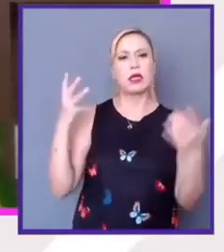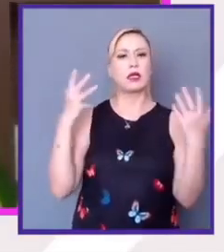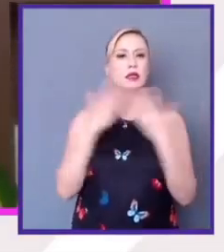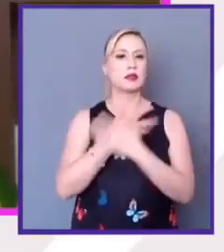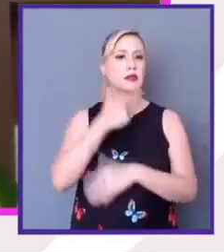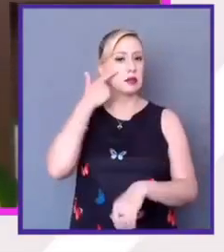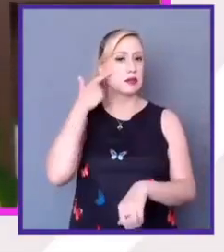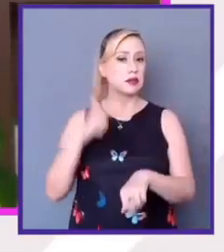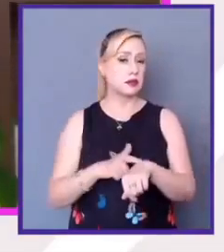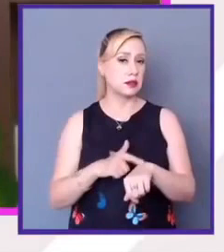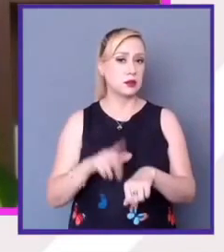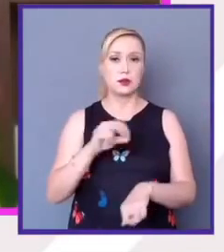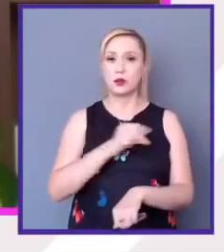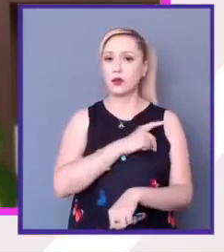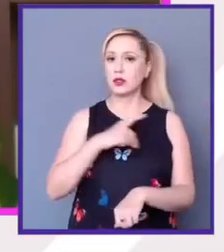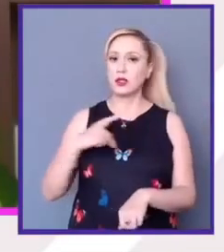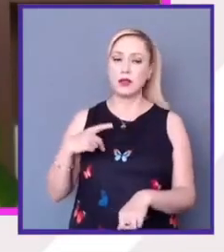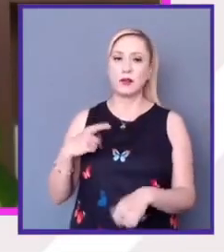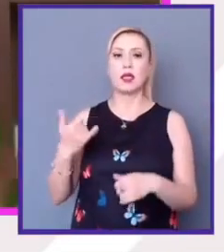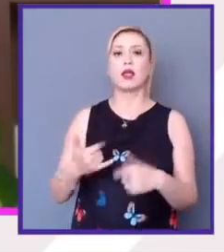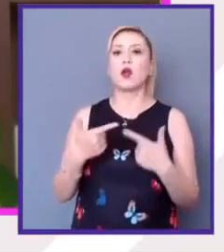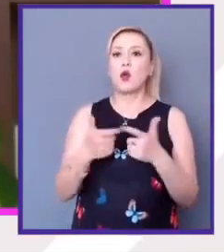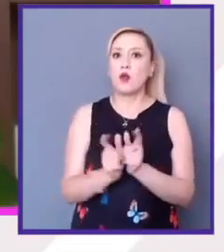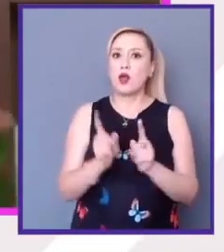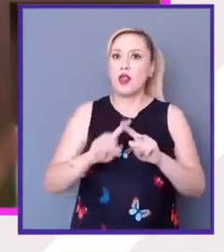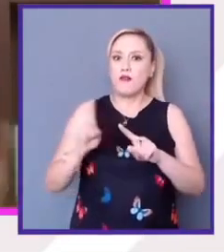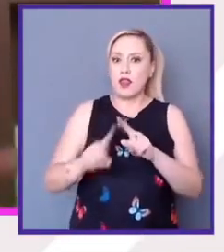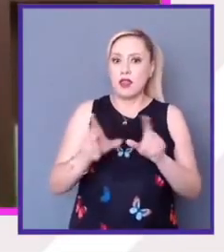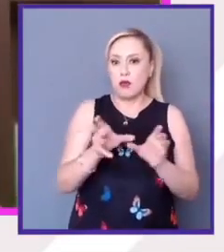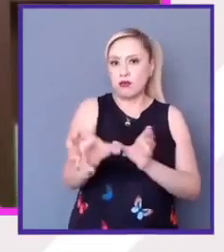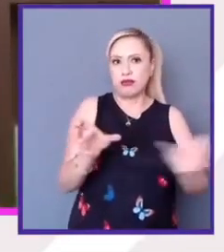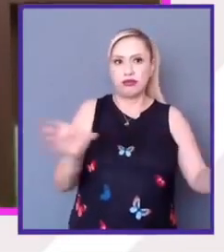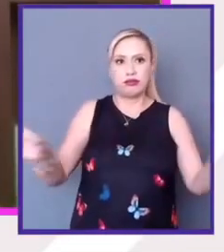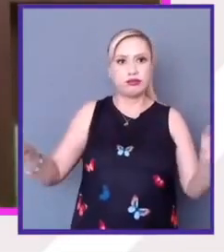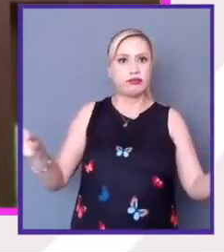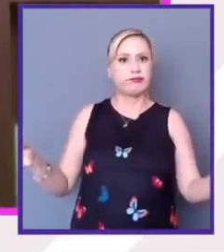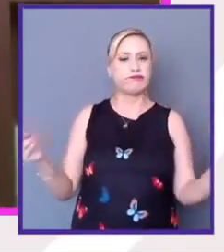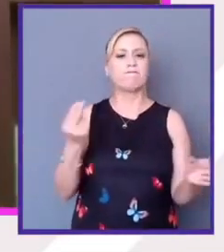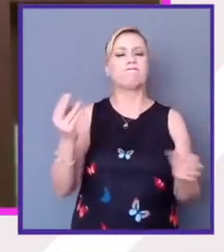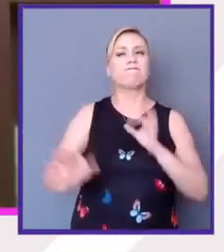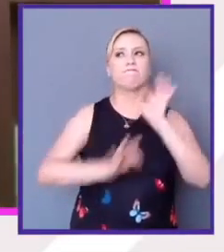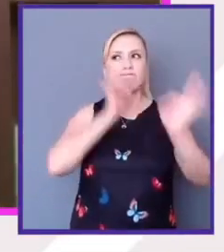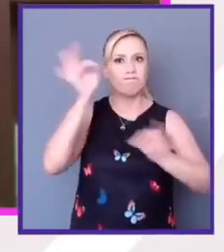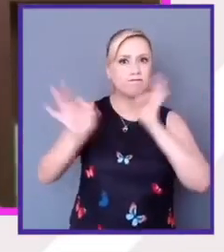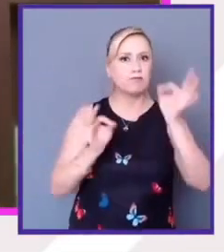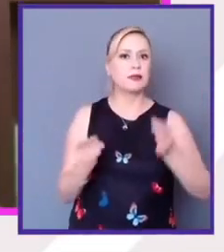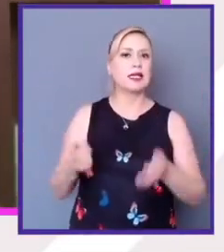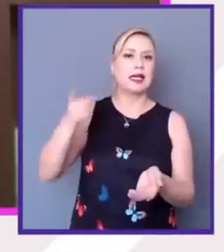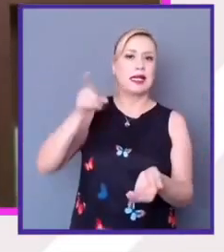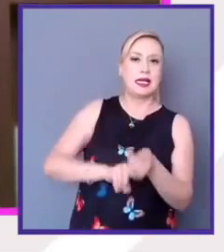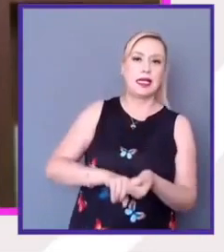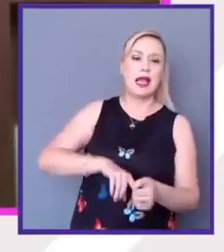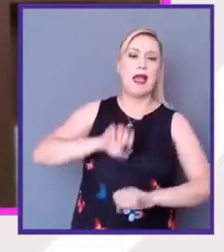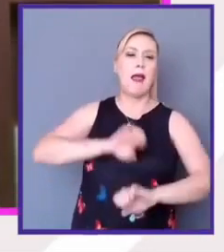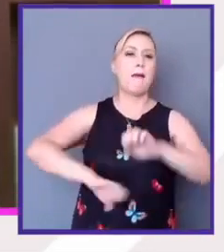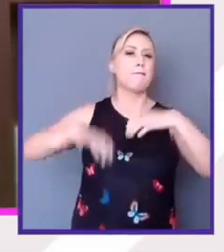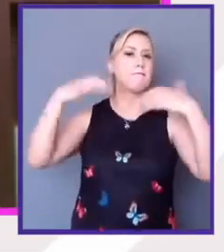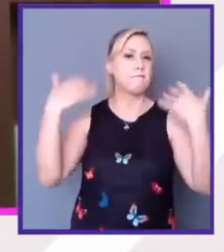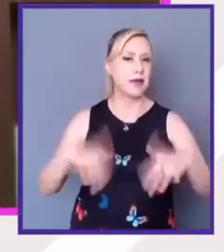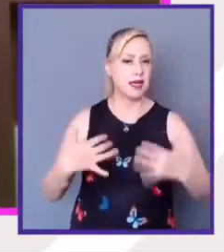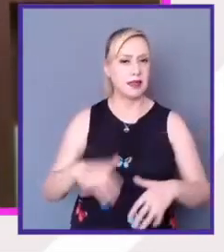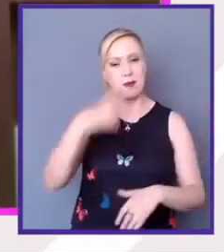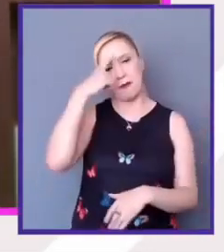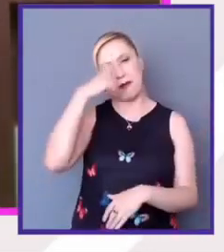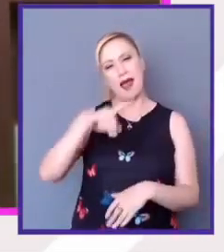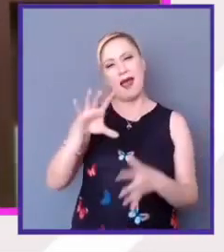de interseccionalidad en políticas, procesos y campañas que se viven al interior de las empresas. El punto toral